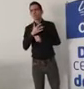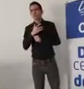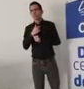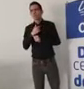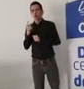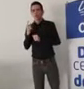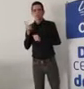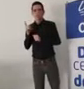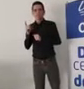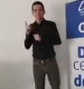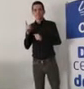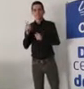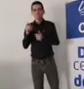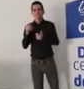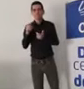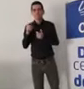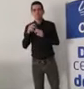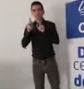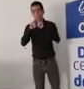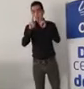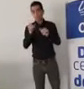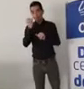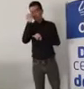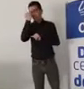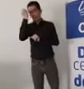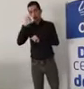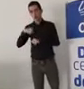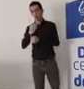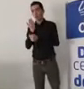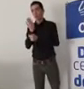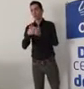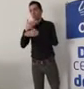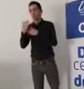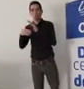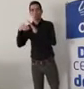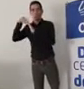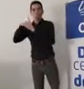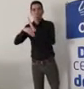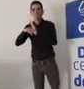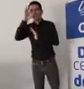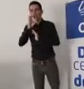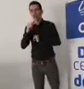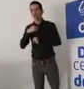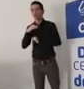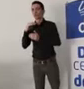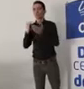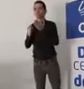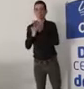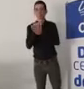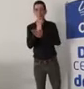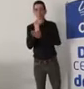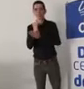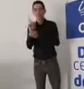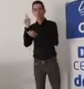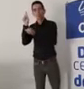digo, no, las generaciones más adultas no pueden seguir decidiendo por nosotros, nos toca ser parte de la decisión. Y yo no me puedo quedar